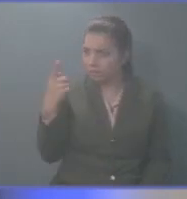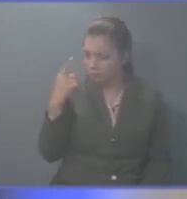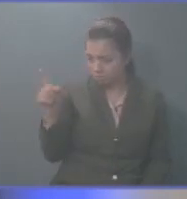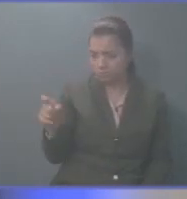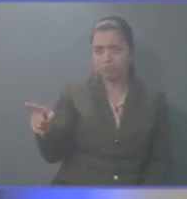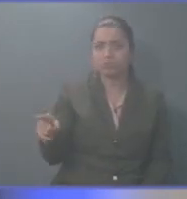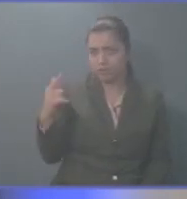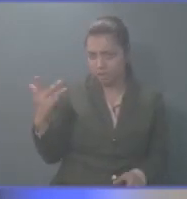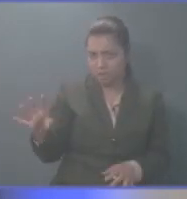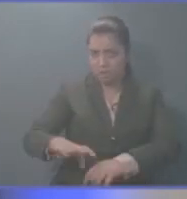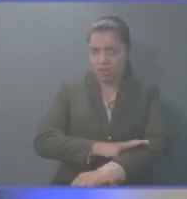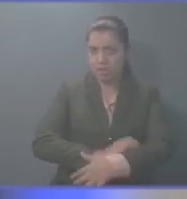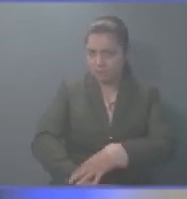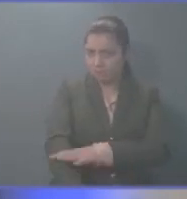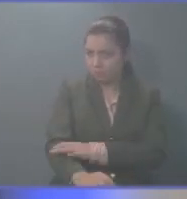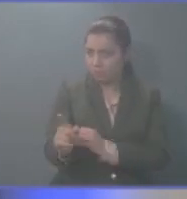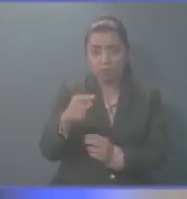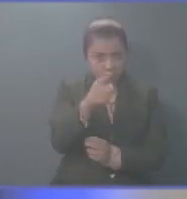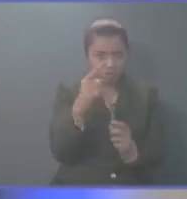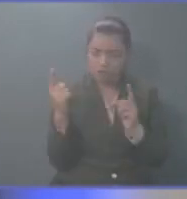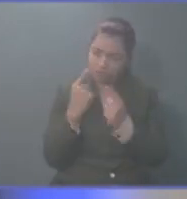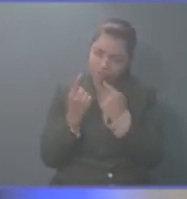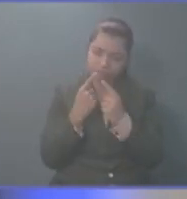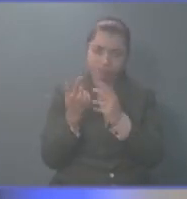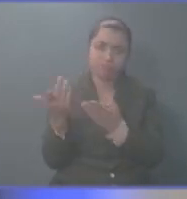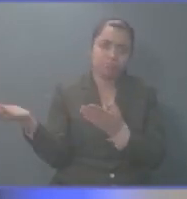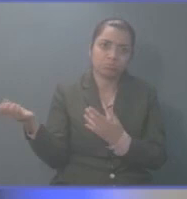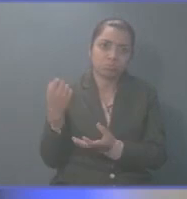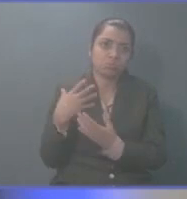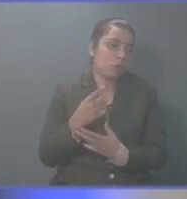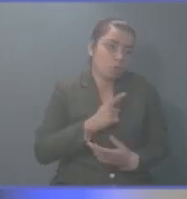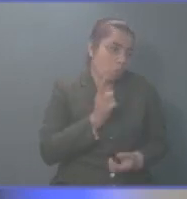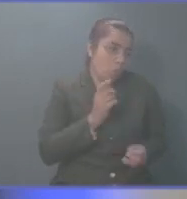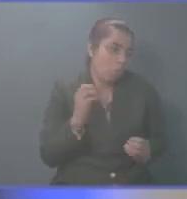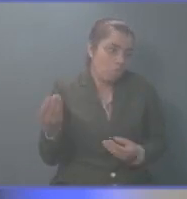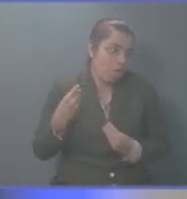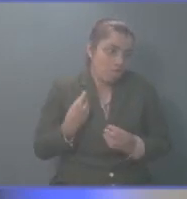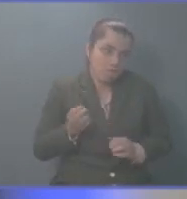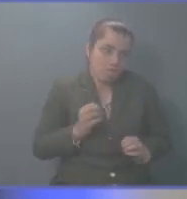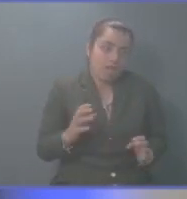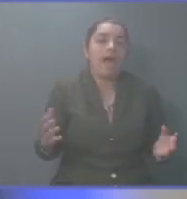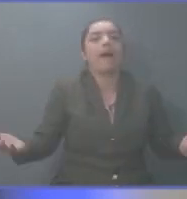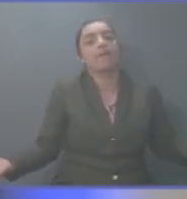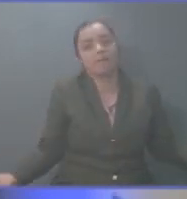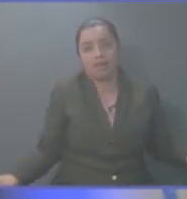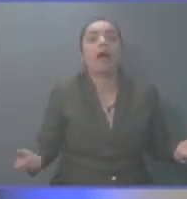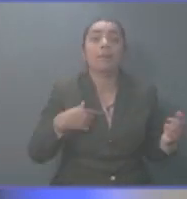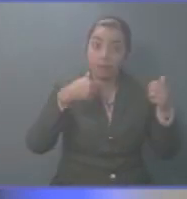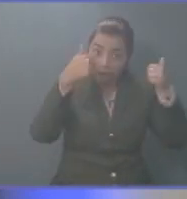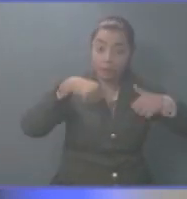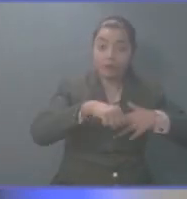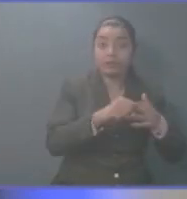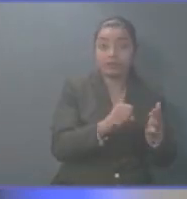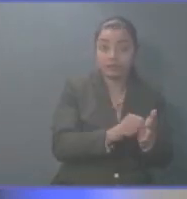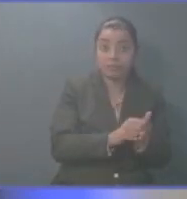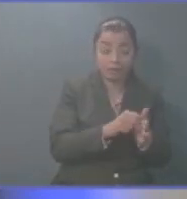territorio. Si ustedes logran tener un poco de empatía con ellos, ellos se van a abrir y les van a decir, no nos han dado nada. Pero bueno, luego le aprobamos